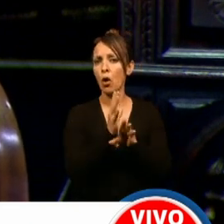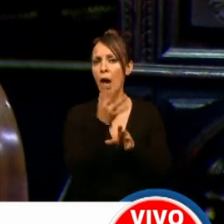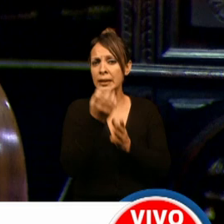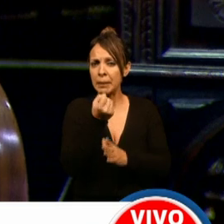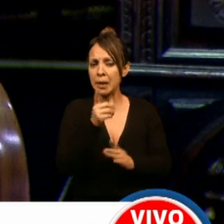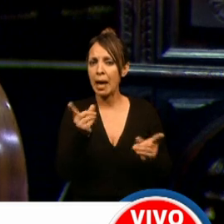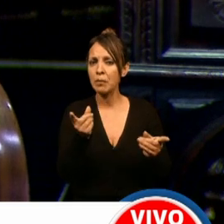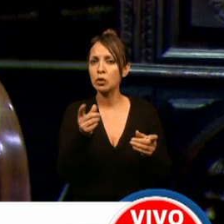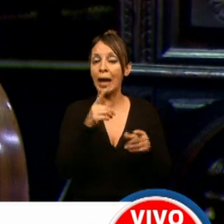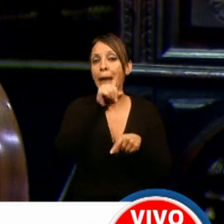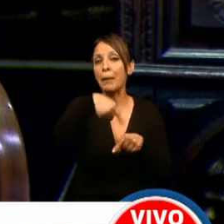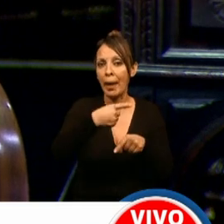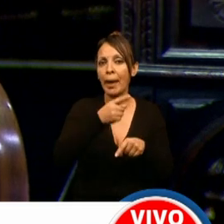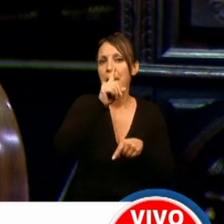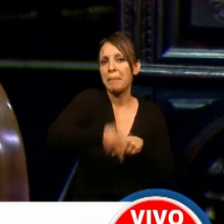puedes establecer penas